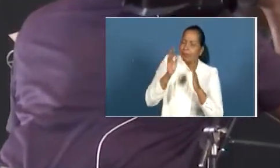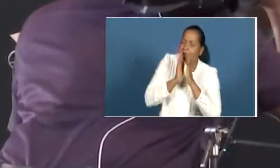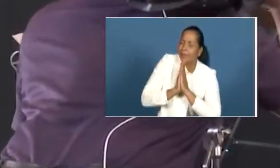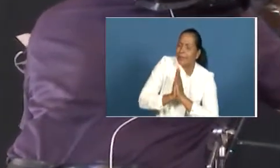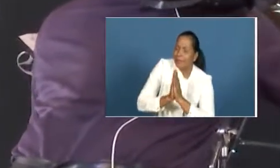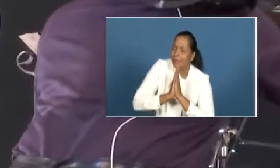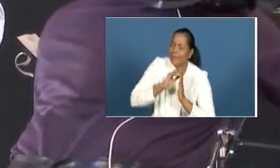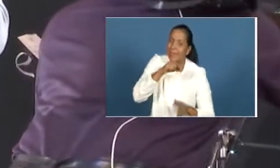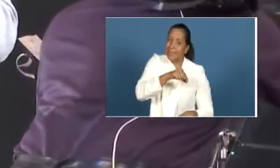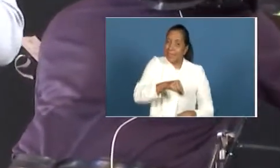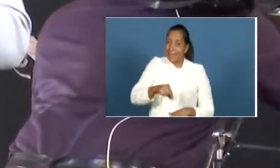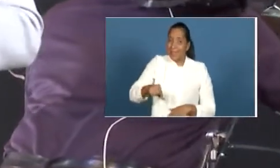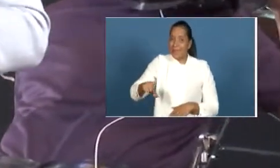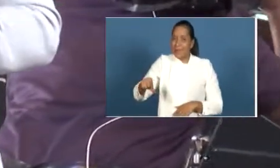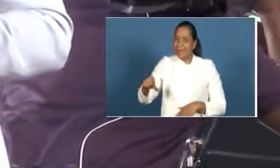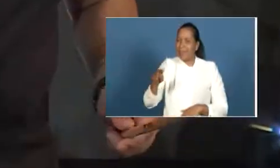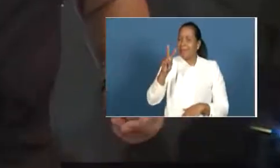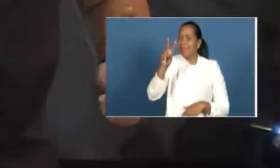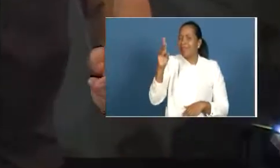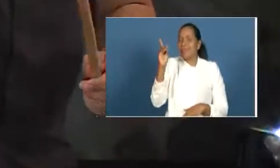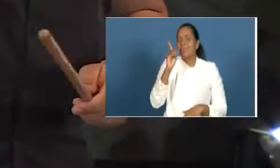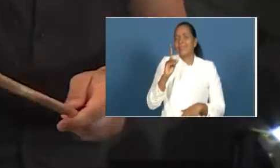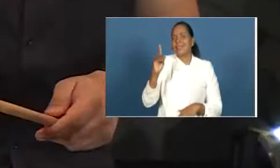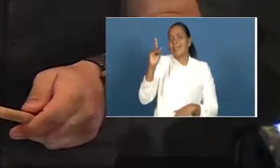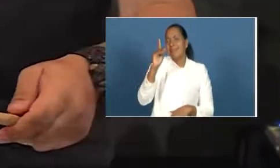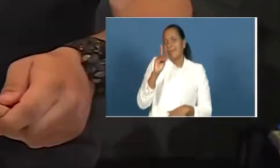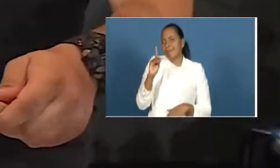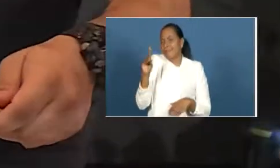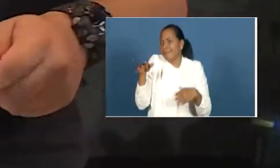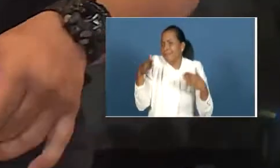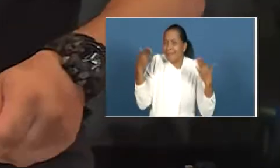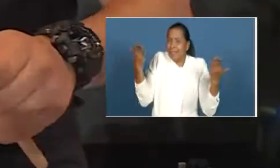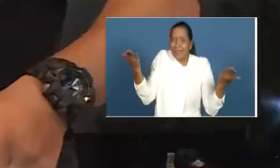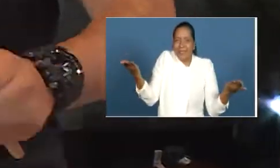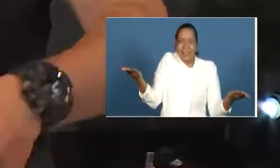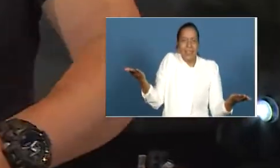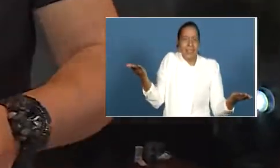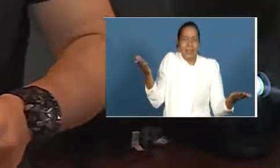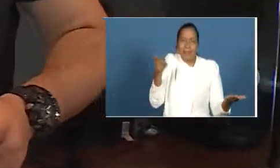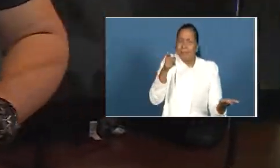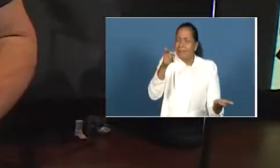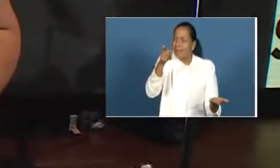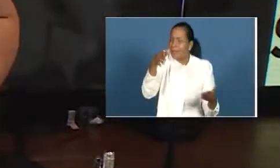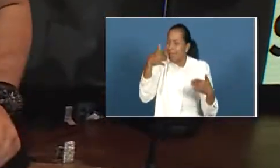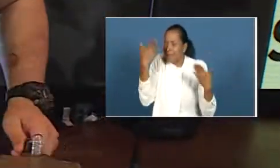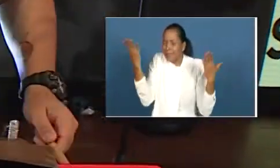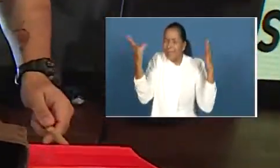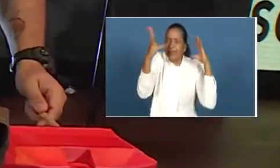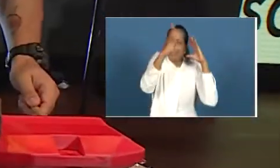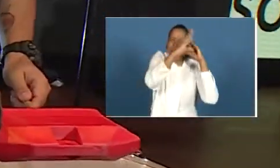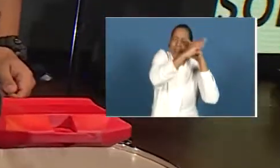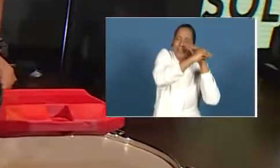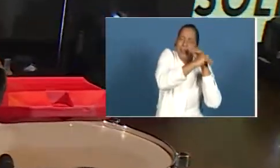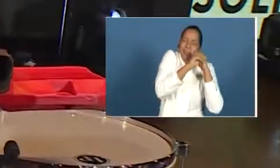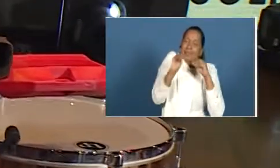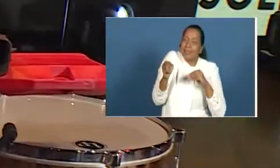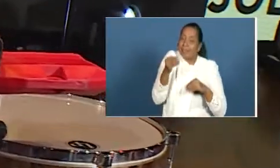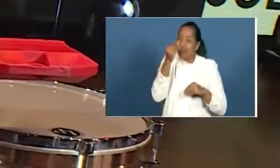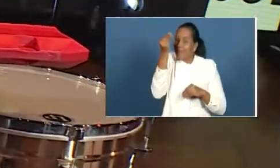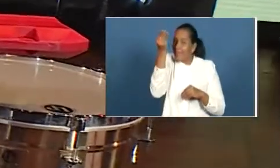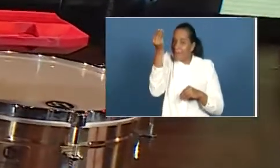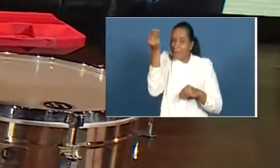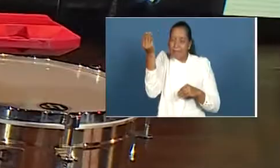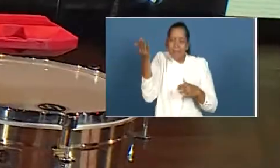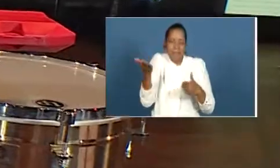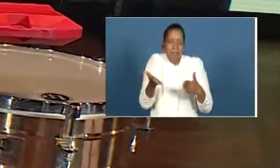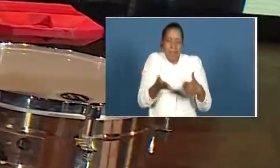Convénceme que en la semana contigo tiene 2 domingos y que la noche es joven, aunque